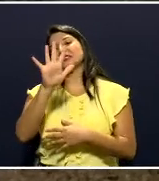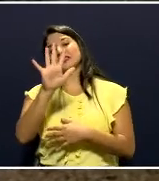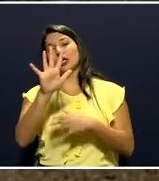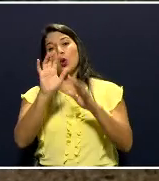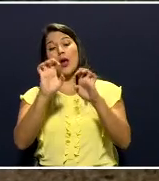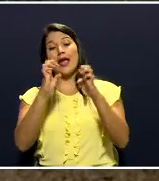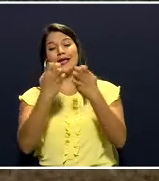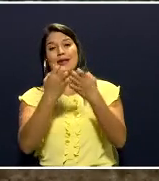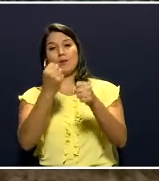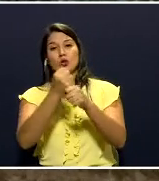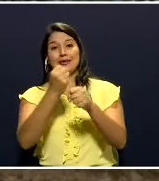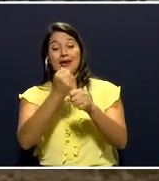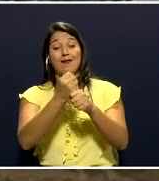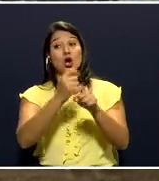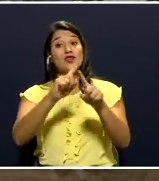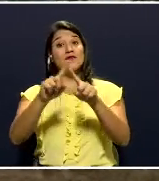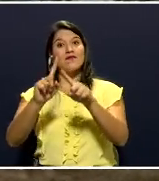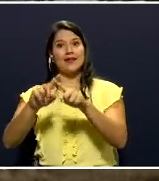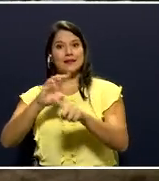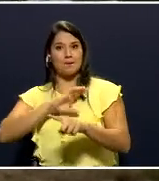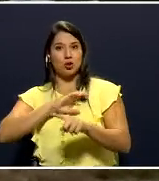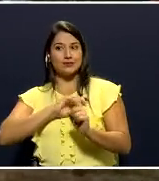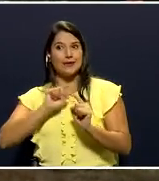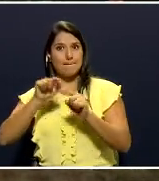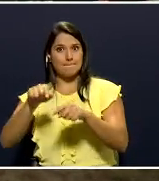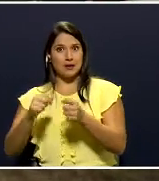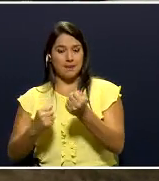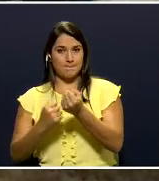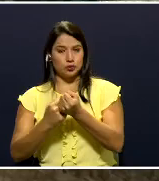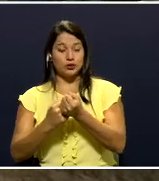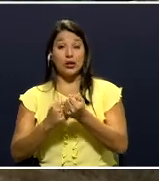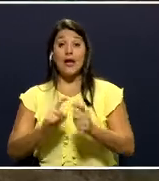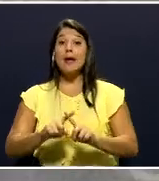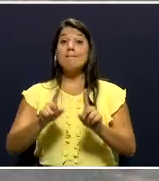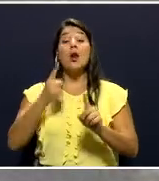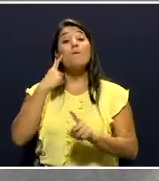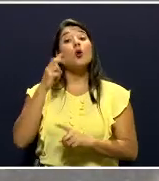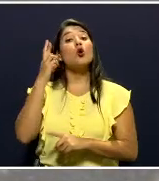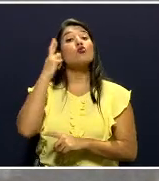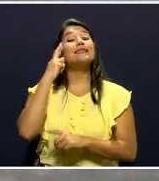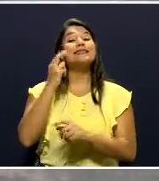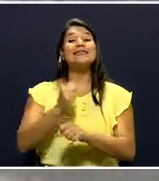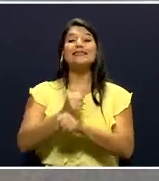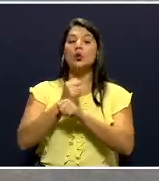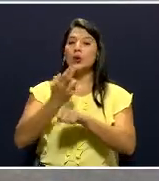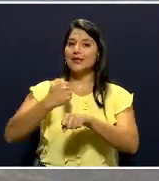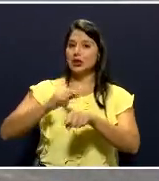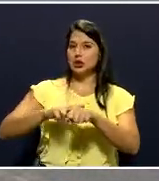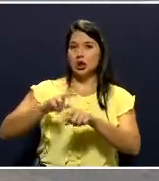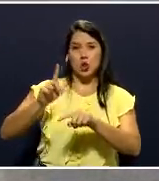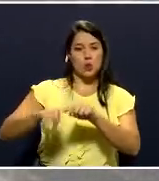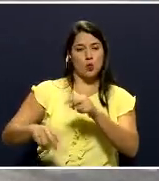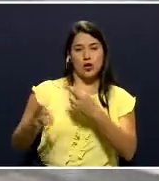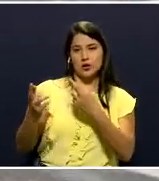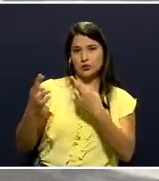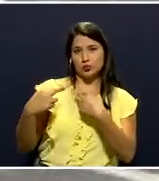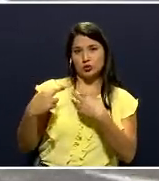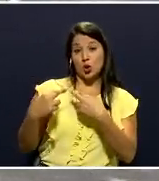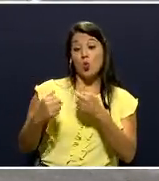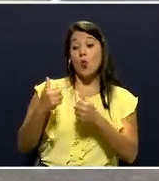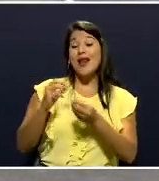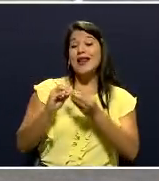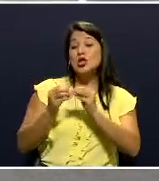cuerpos policiales distintos los que participen del mismo. Sin embargo, por razones de seguridad nacional, no se podía señalar el